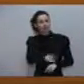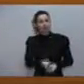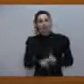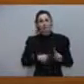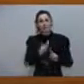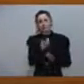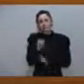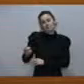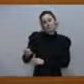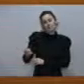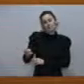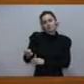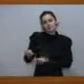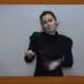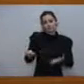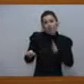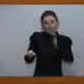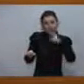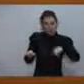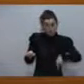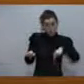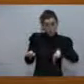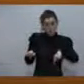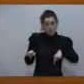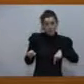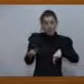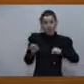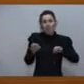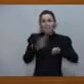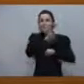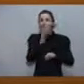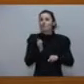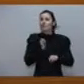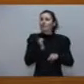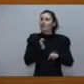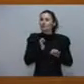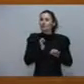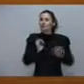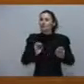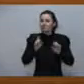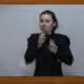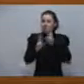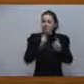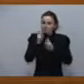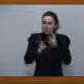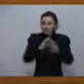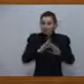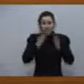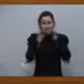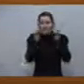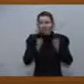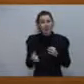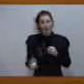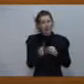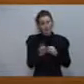además, todavía hoy en día escenifican una protesta formal que no es tal, porque,